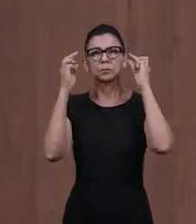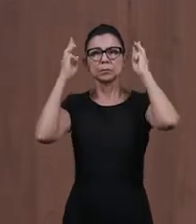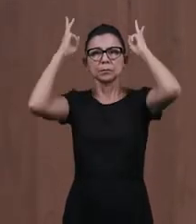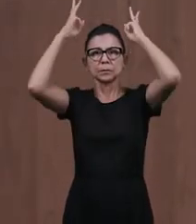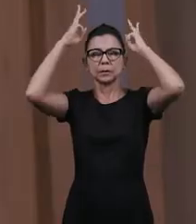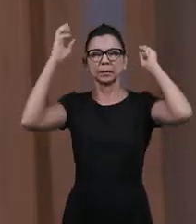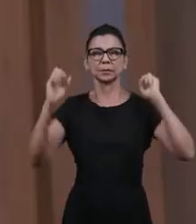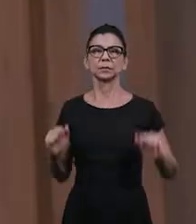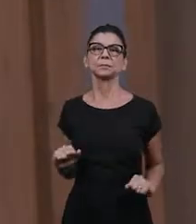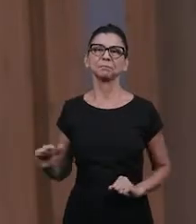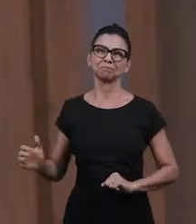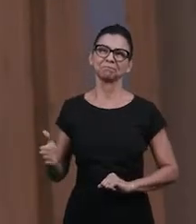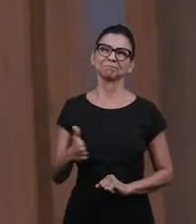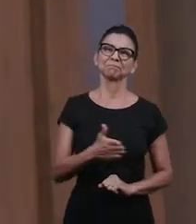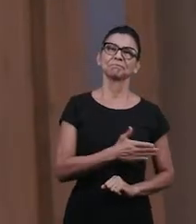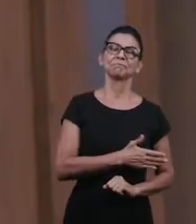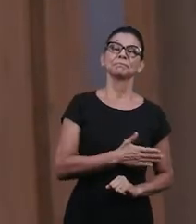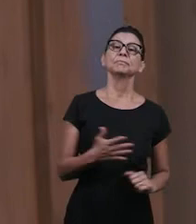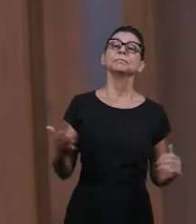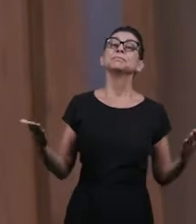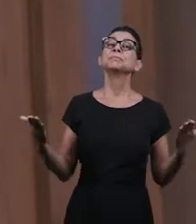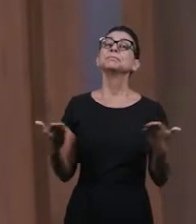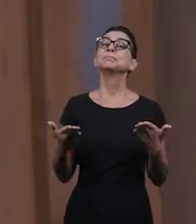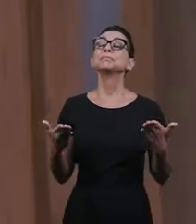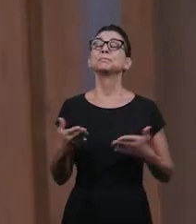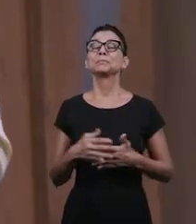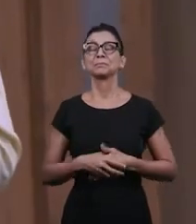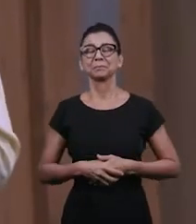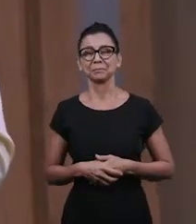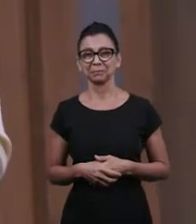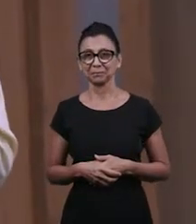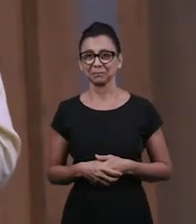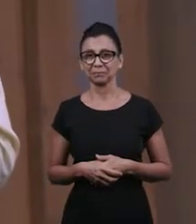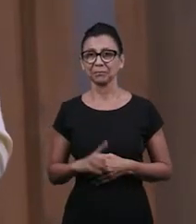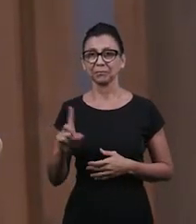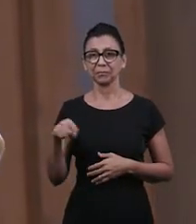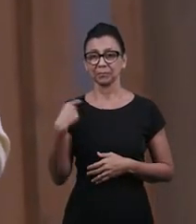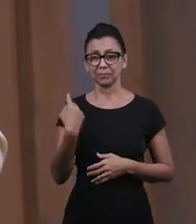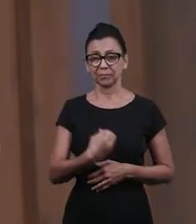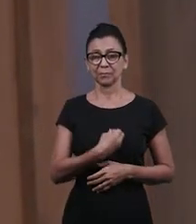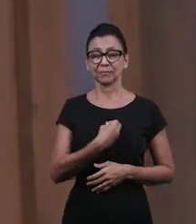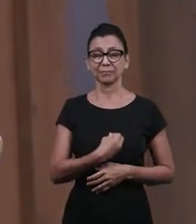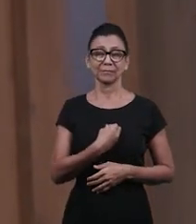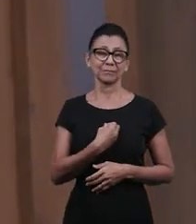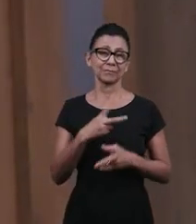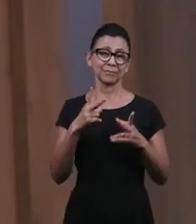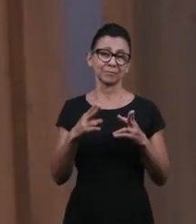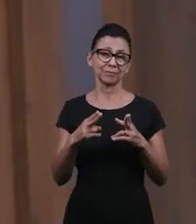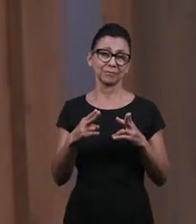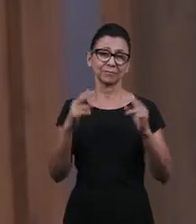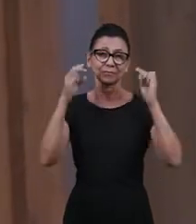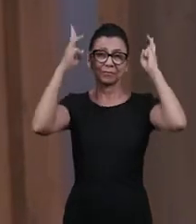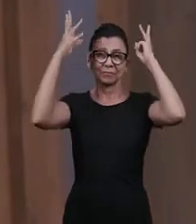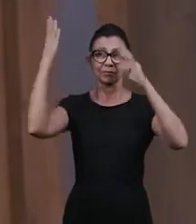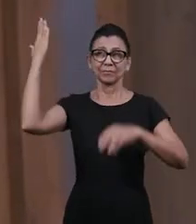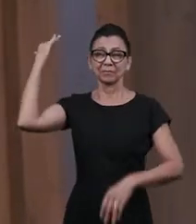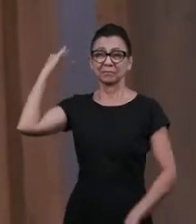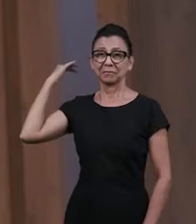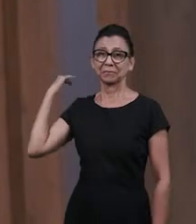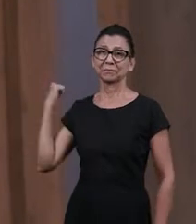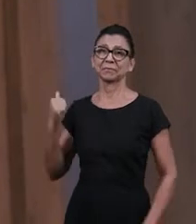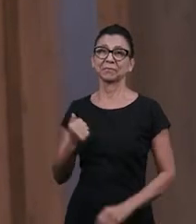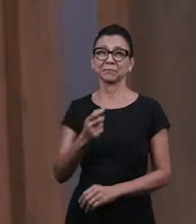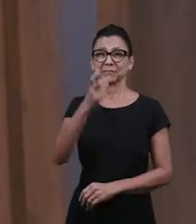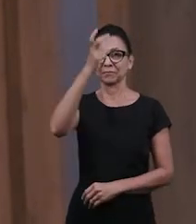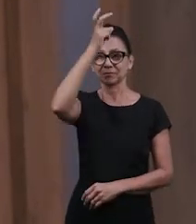Dios hizo muchas cosas por la familia de Moisés, y hoy nosotros también vivimos en Egipto, que es este